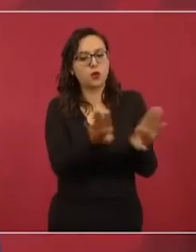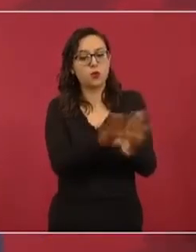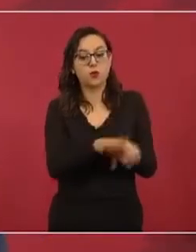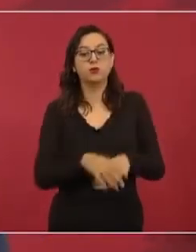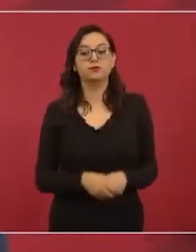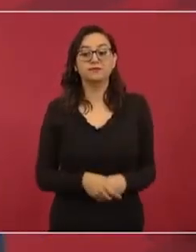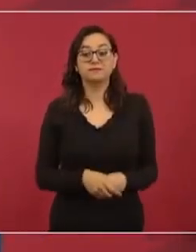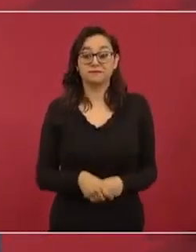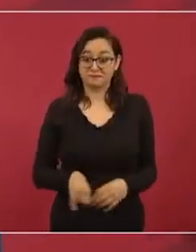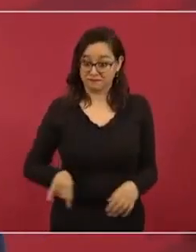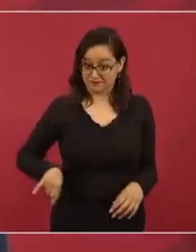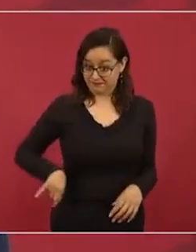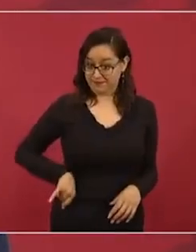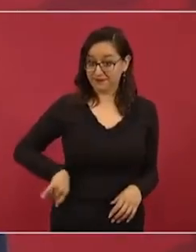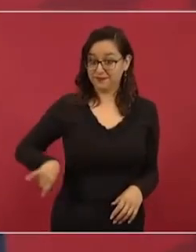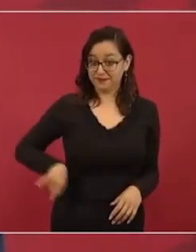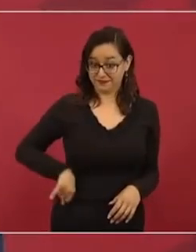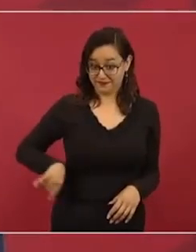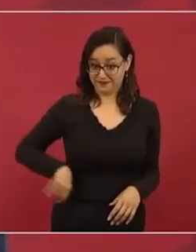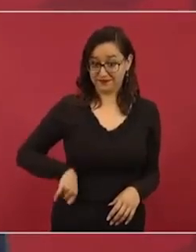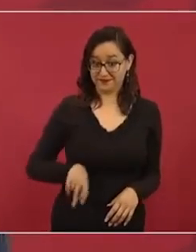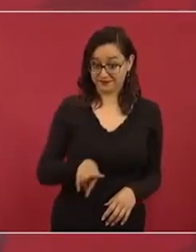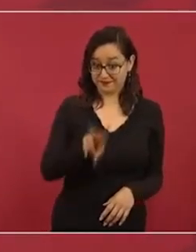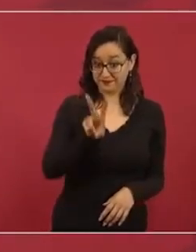Es muy interesante todo esto.